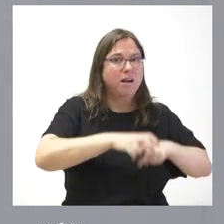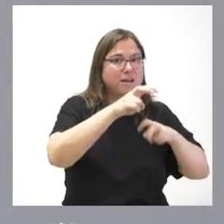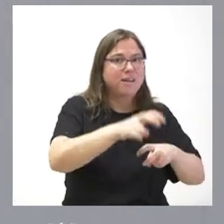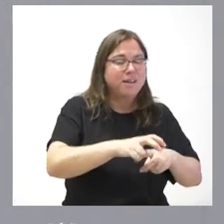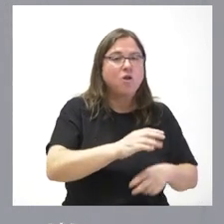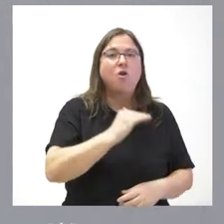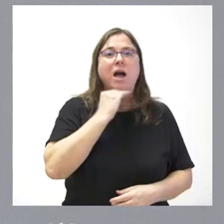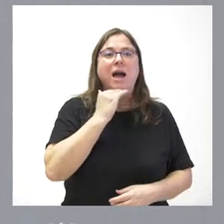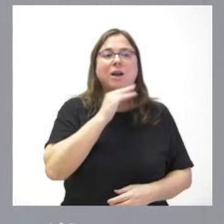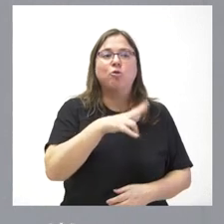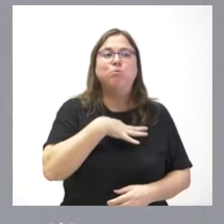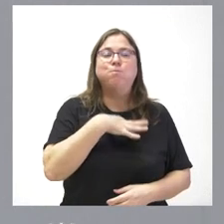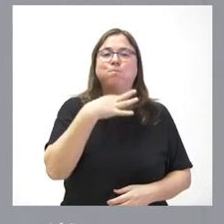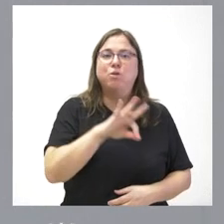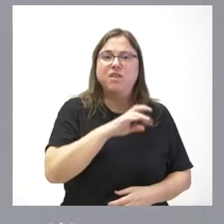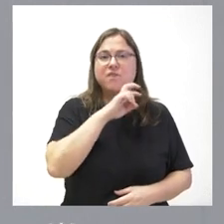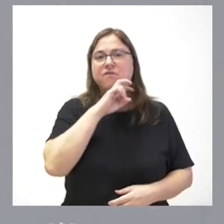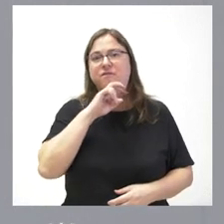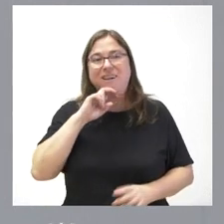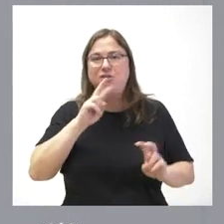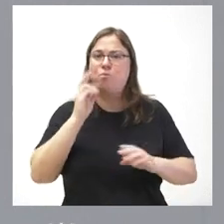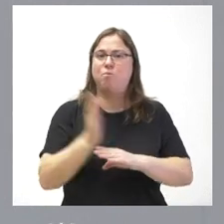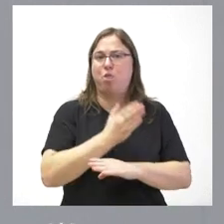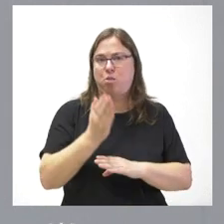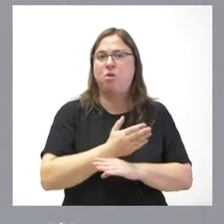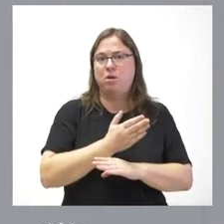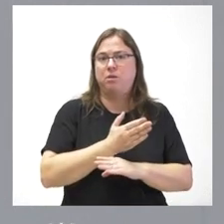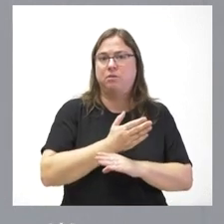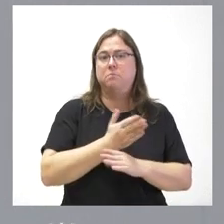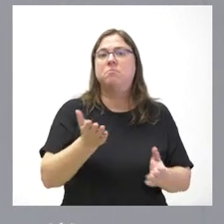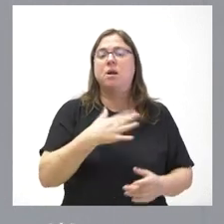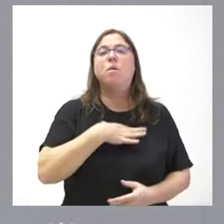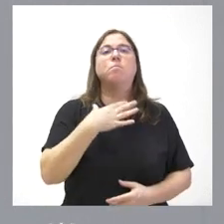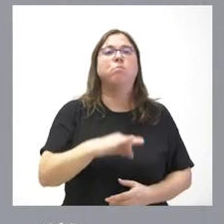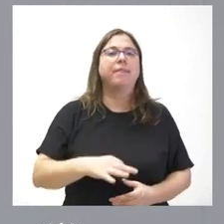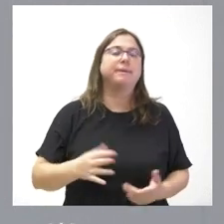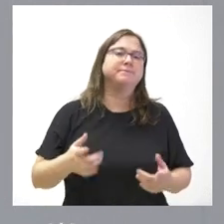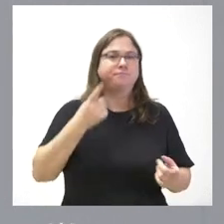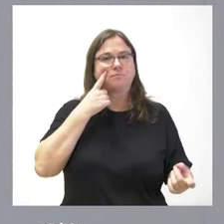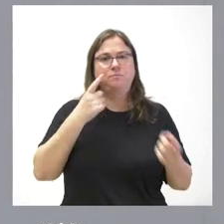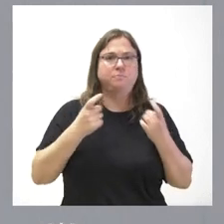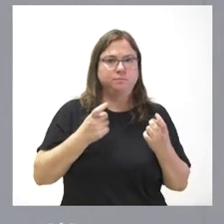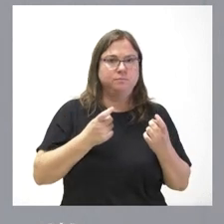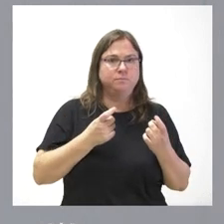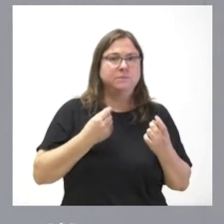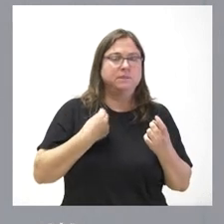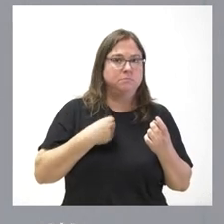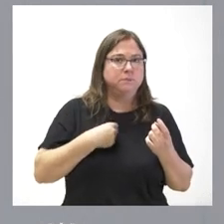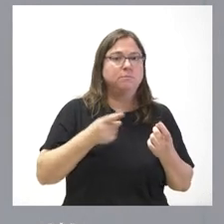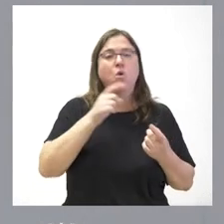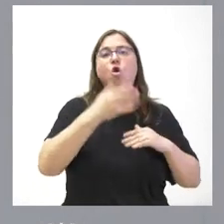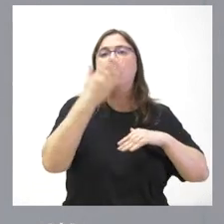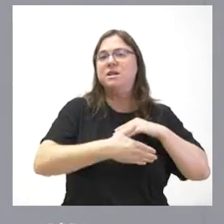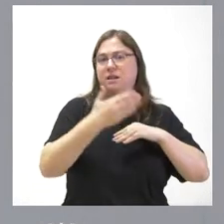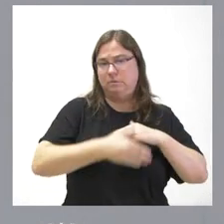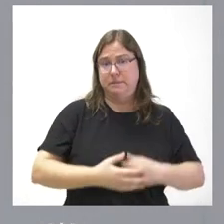elevado potencial desde el punto de vista productivo y que pudiéramos ir regulando esta compatibilidad o limitando